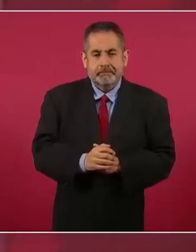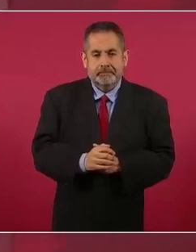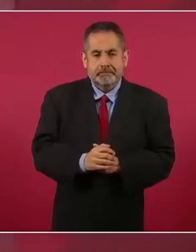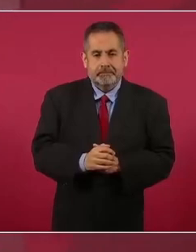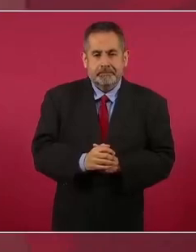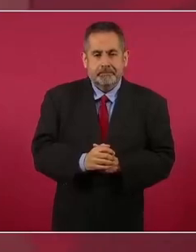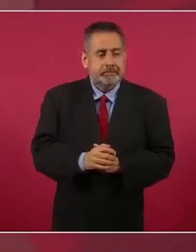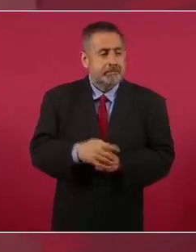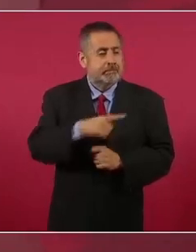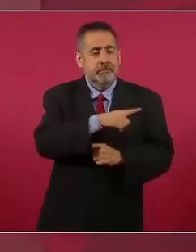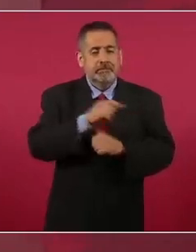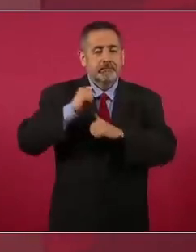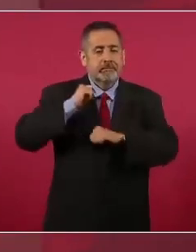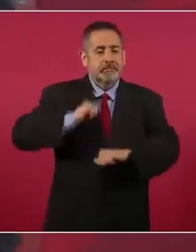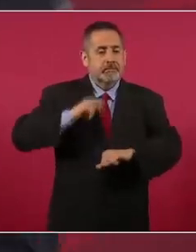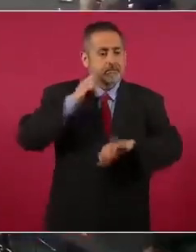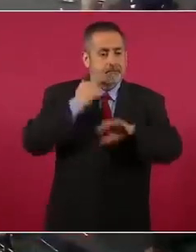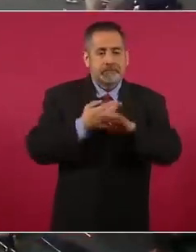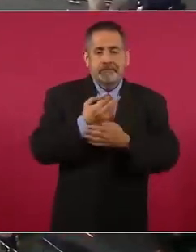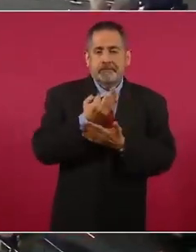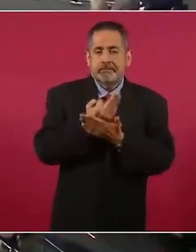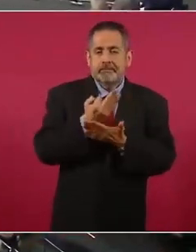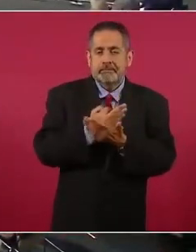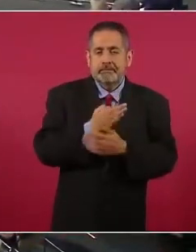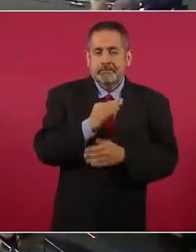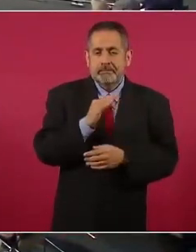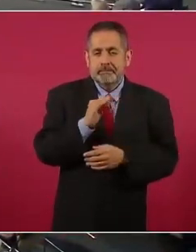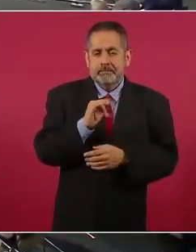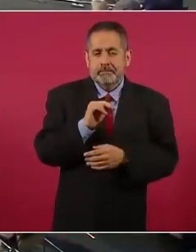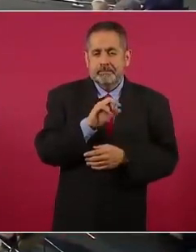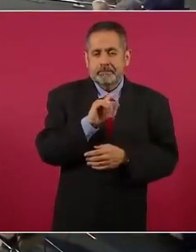el encargado de finanzas del PRI